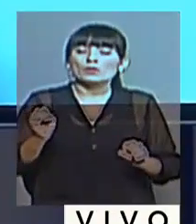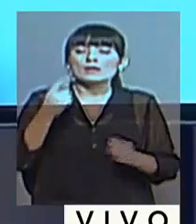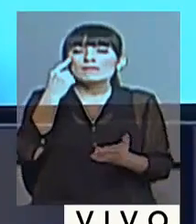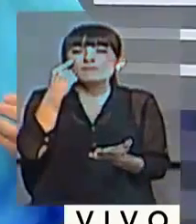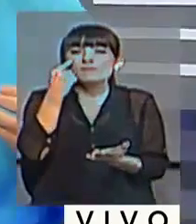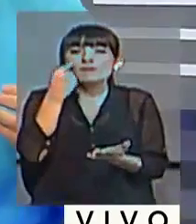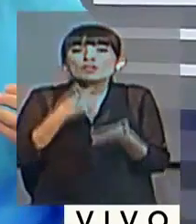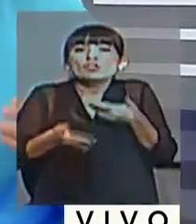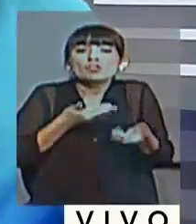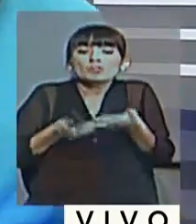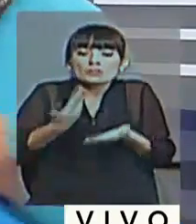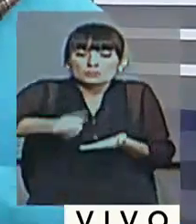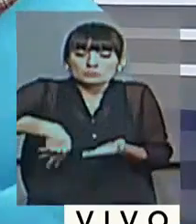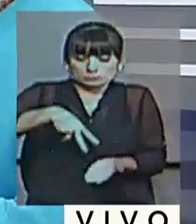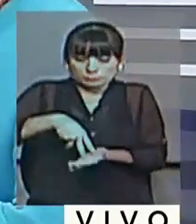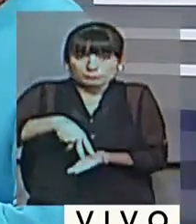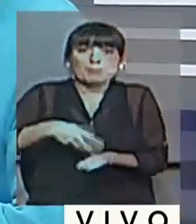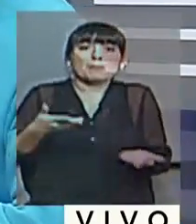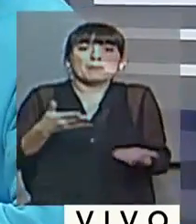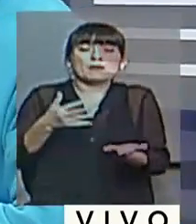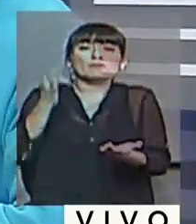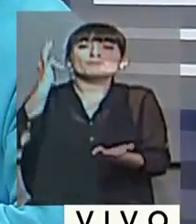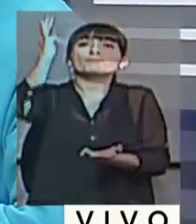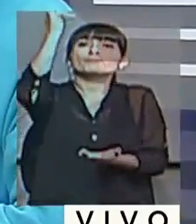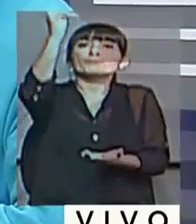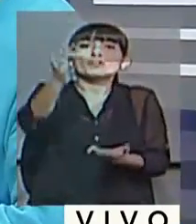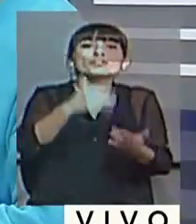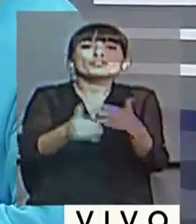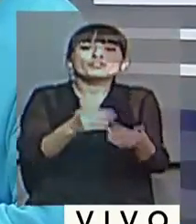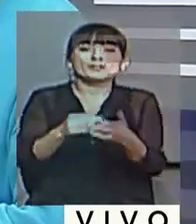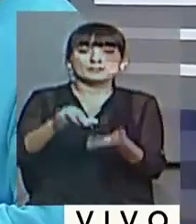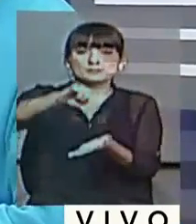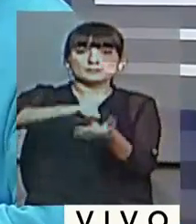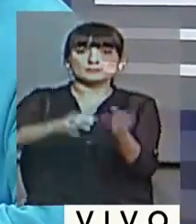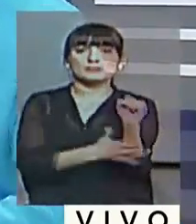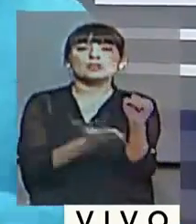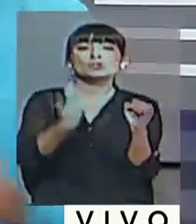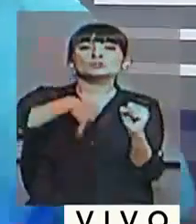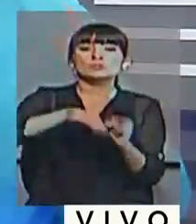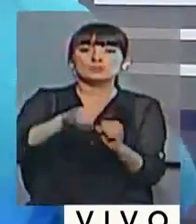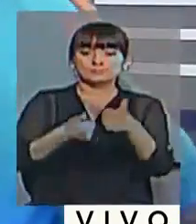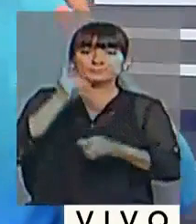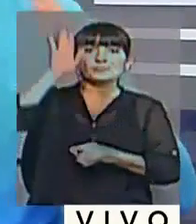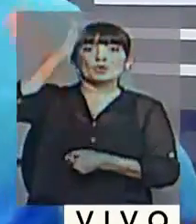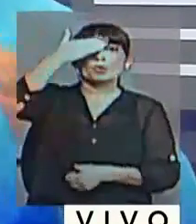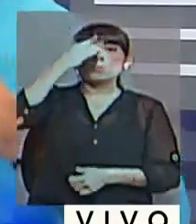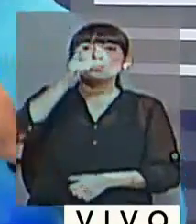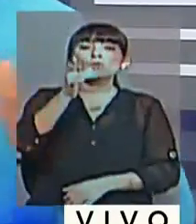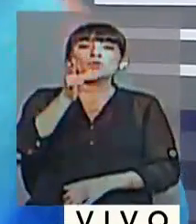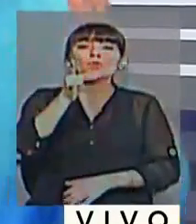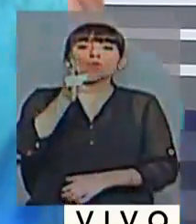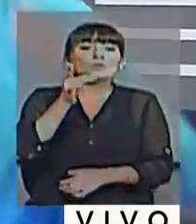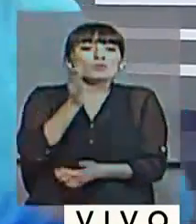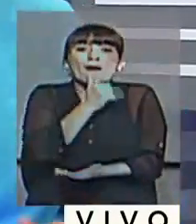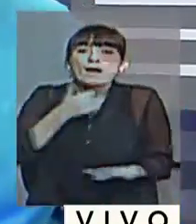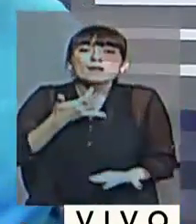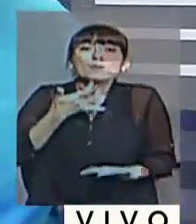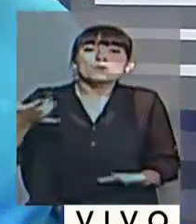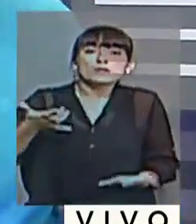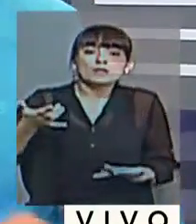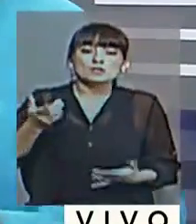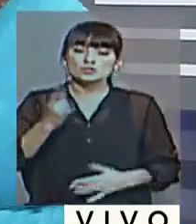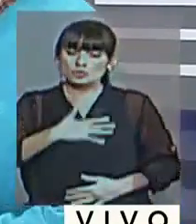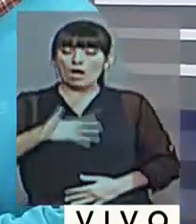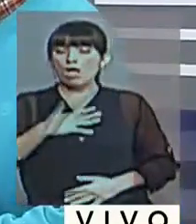para proyectar la centroizquierda. Nosotros no llegamos a un candidato común, no porque no haya disposición de avanzar en ese